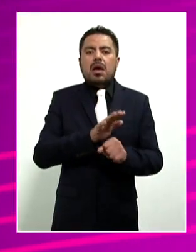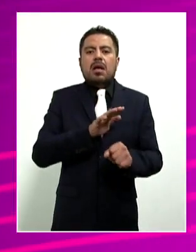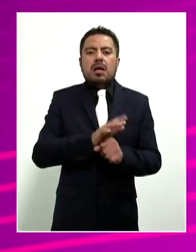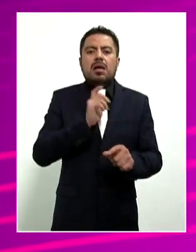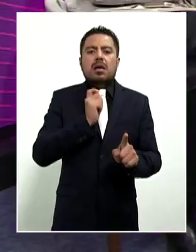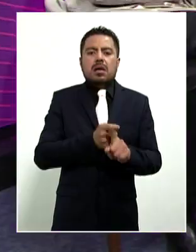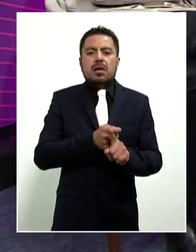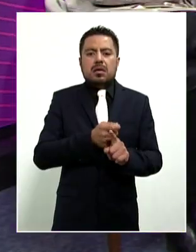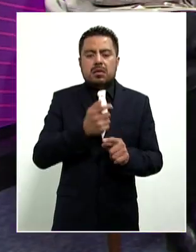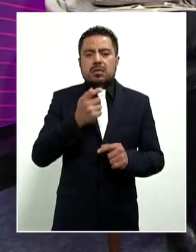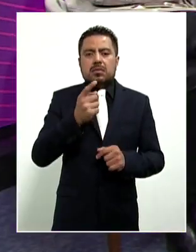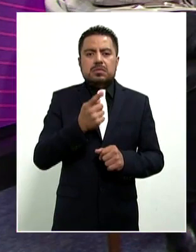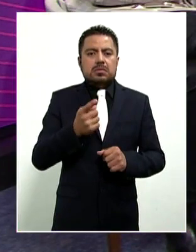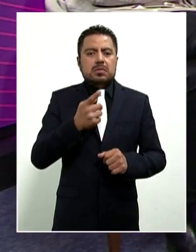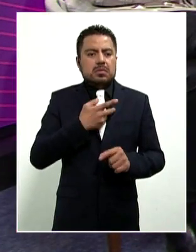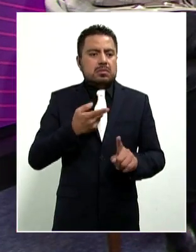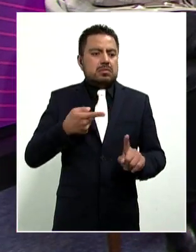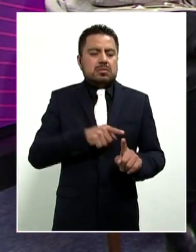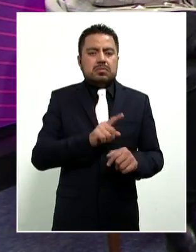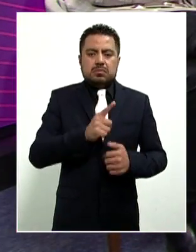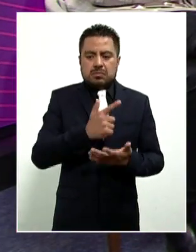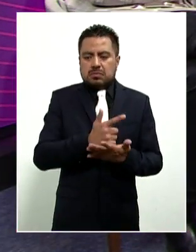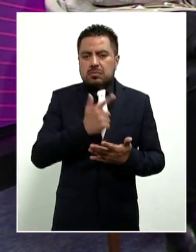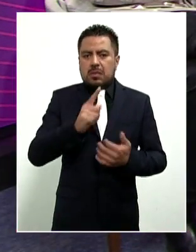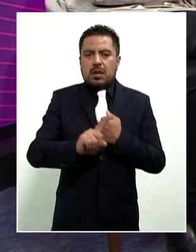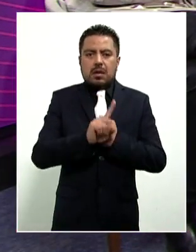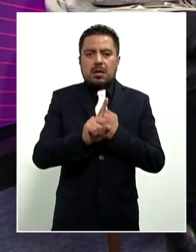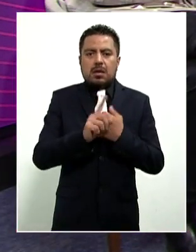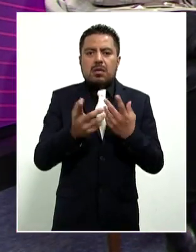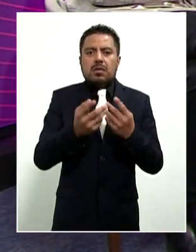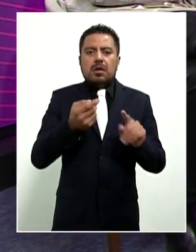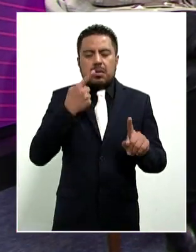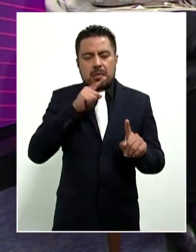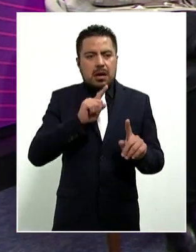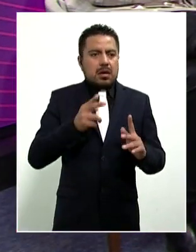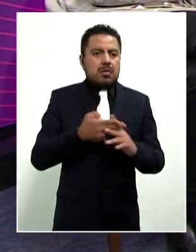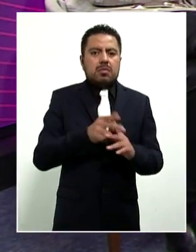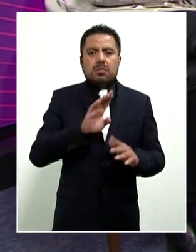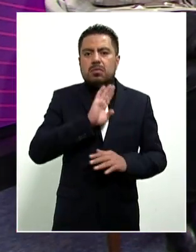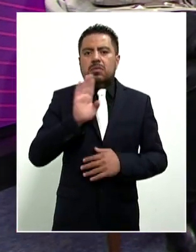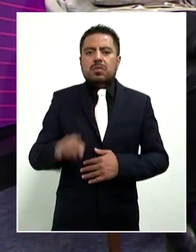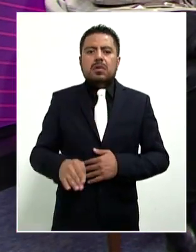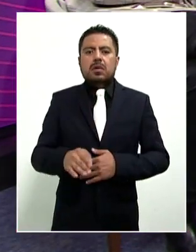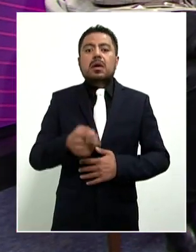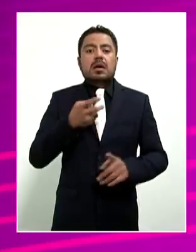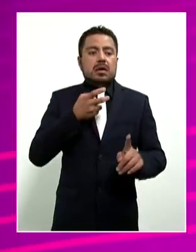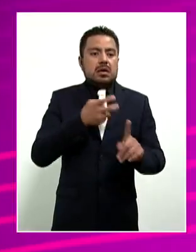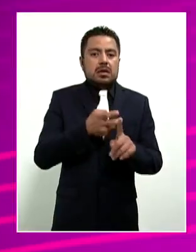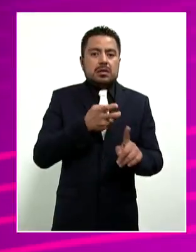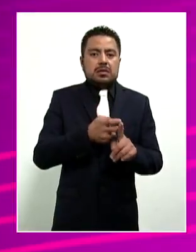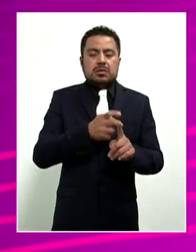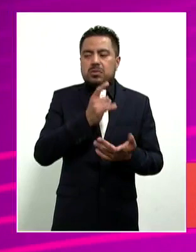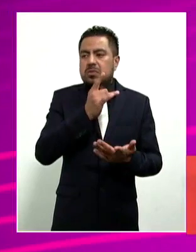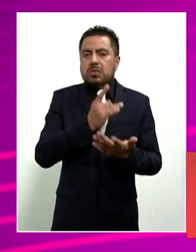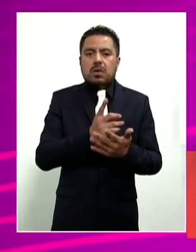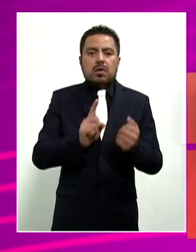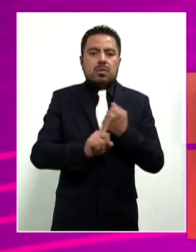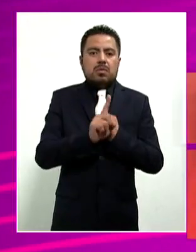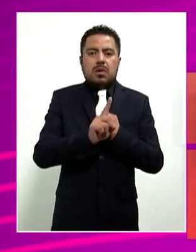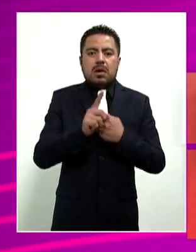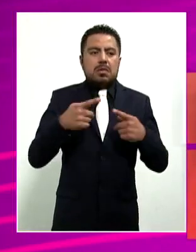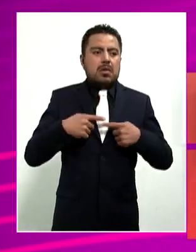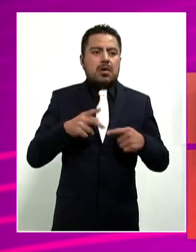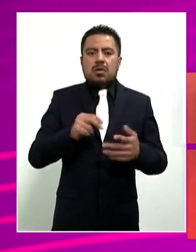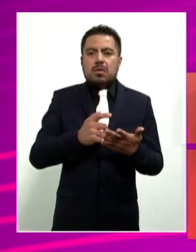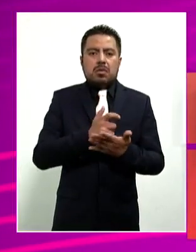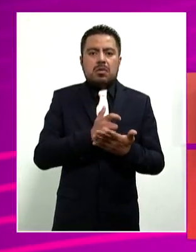que de inmediato tienen un riesgo muy, muy fuerte de muerte. Y eso no solo afecta a la persona que no